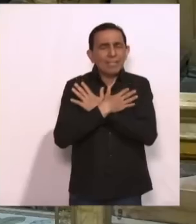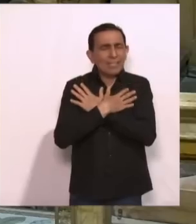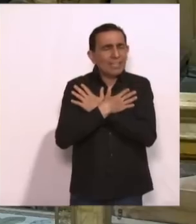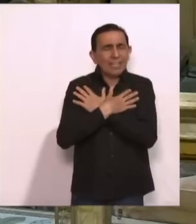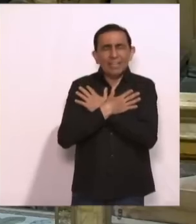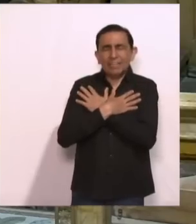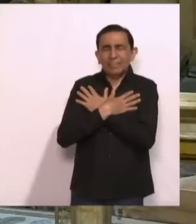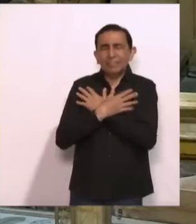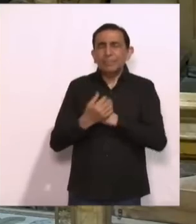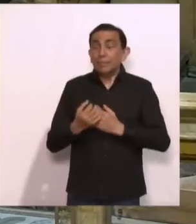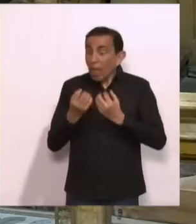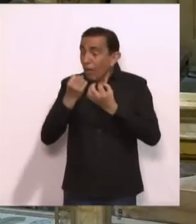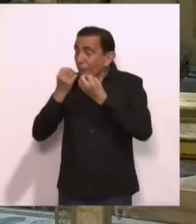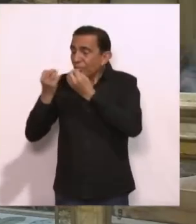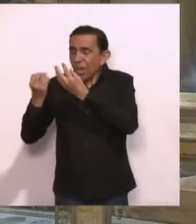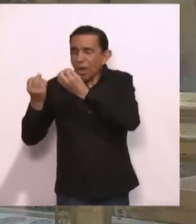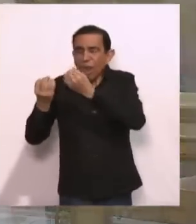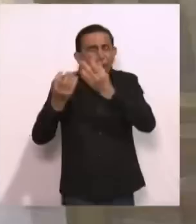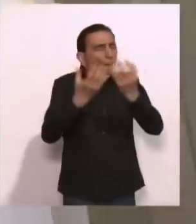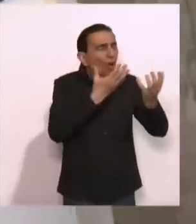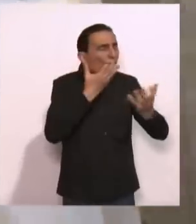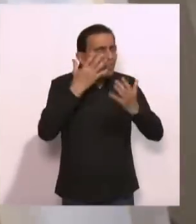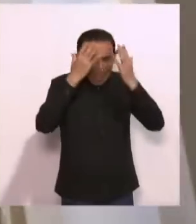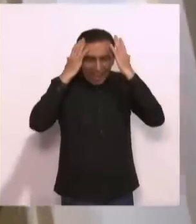Con flores